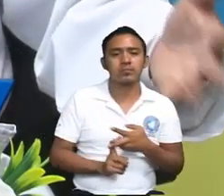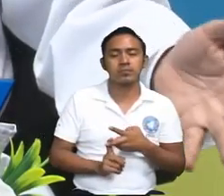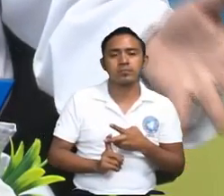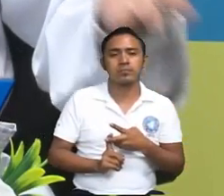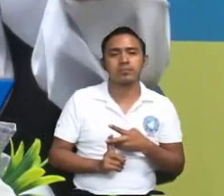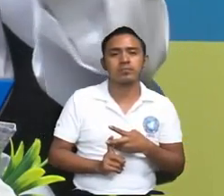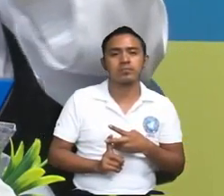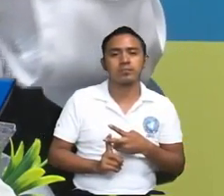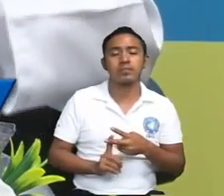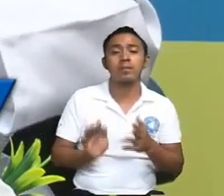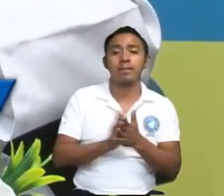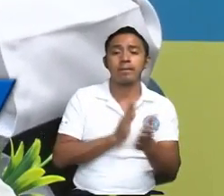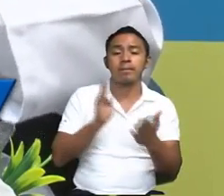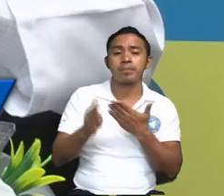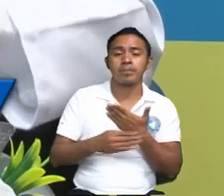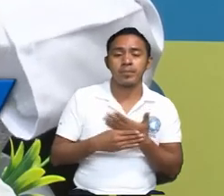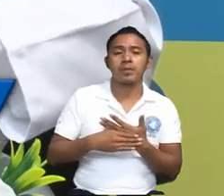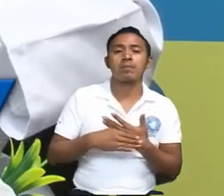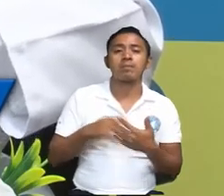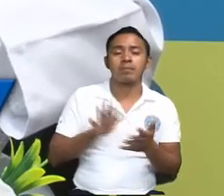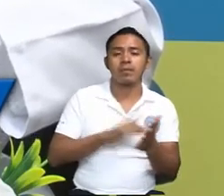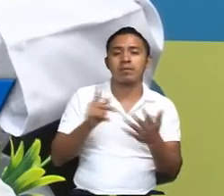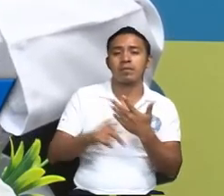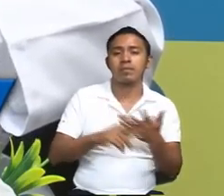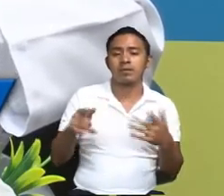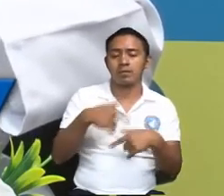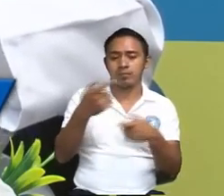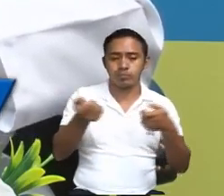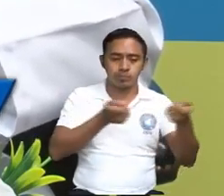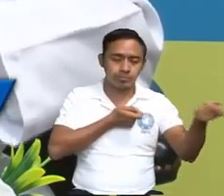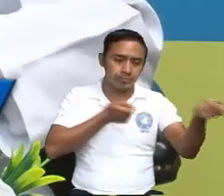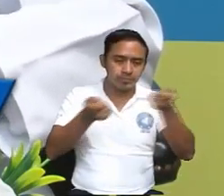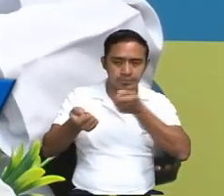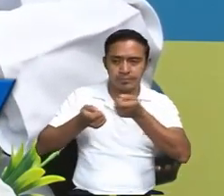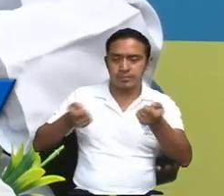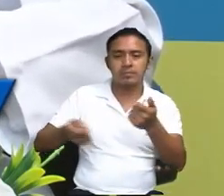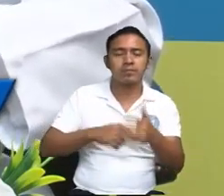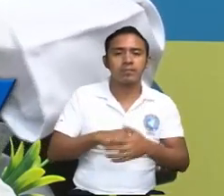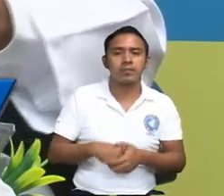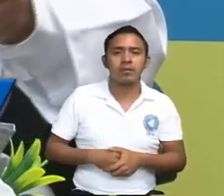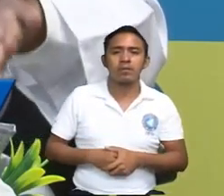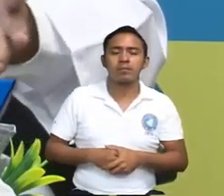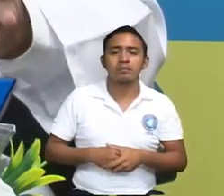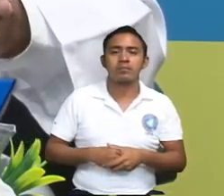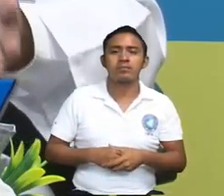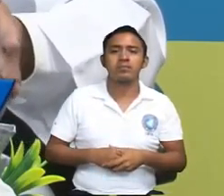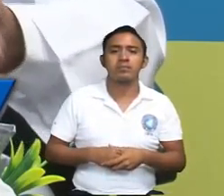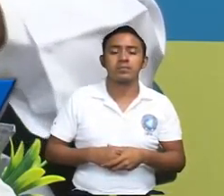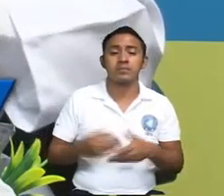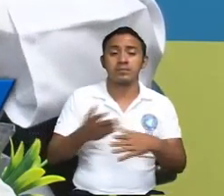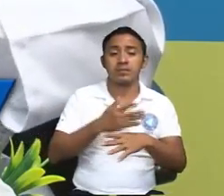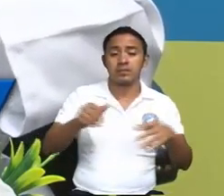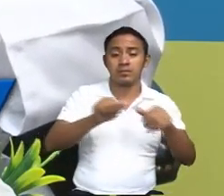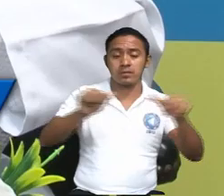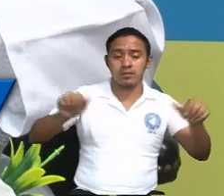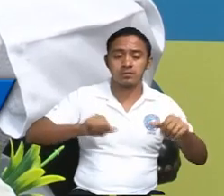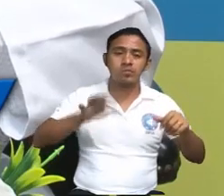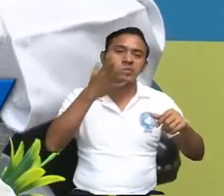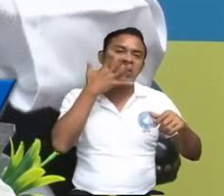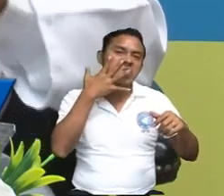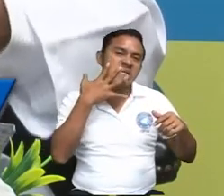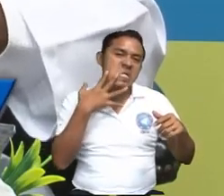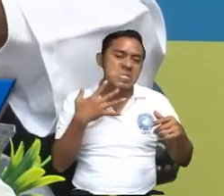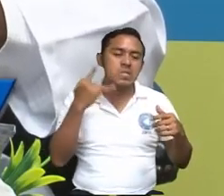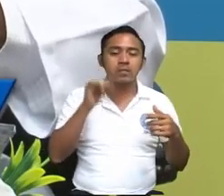Y programas que secundariamente, como el programa de control zoonótico, en este caso de los animalitos, la rabia,